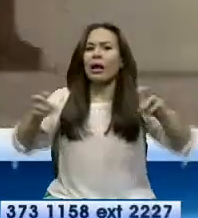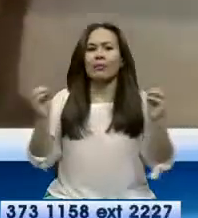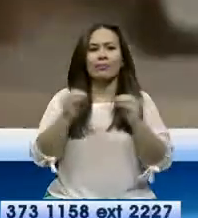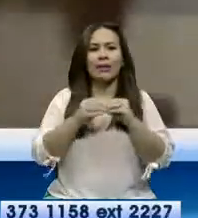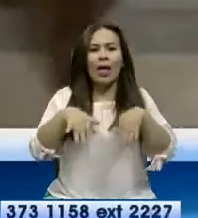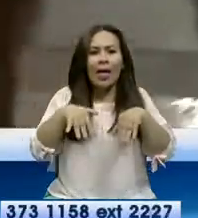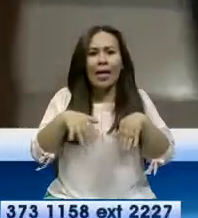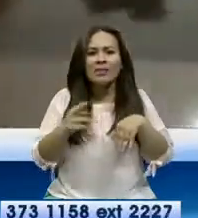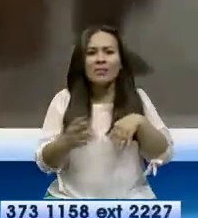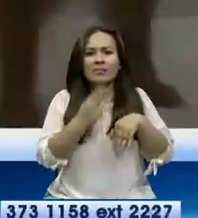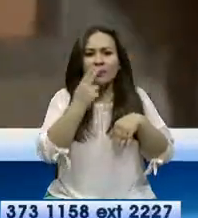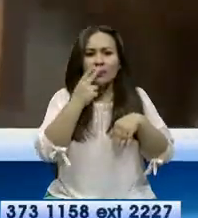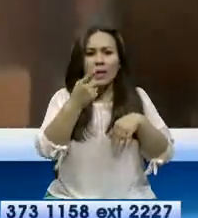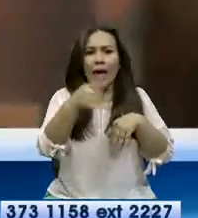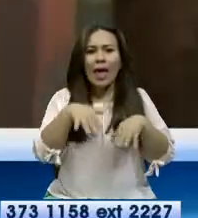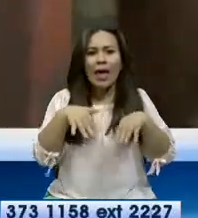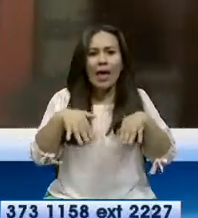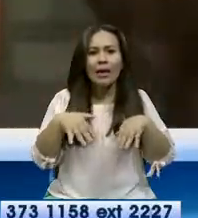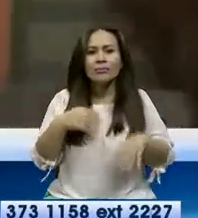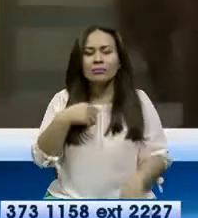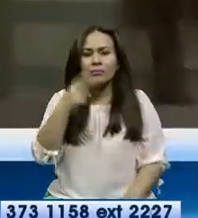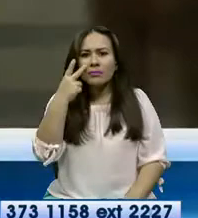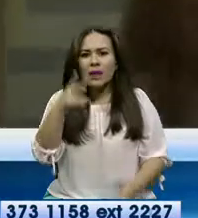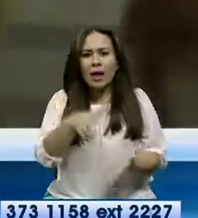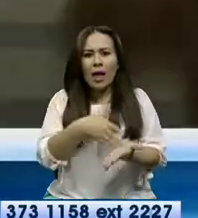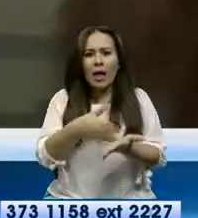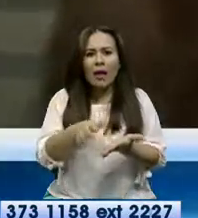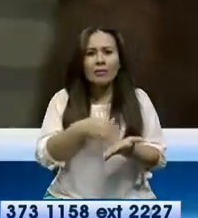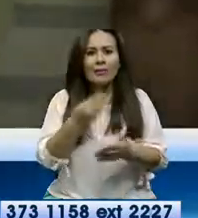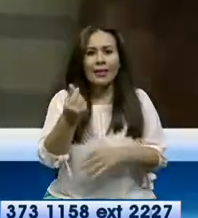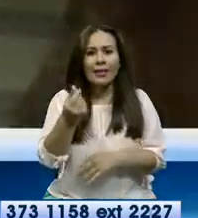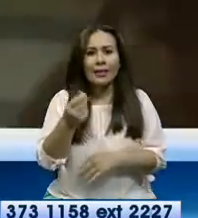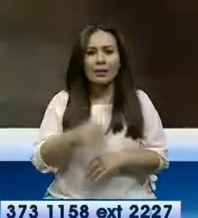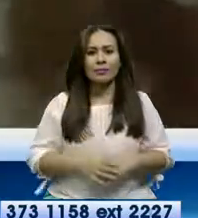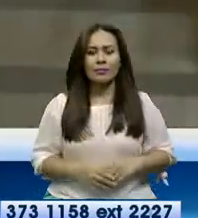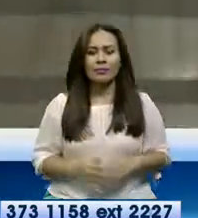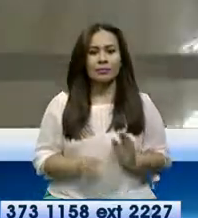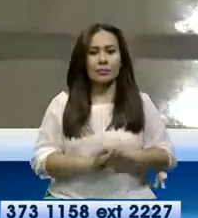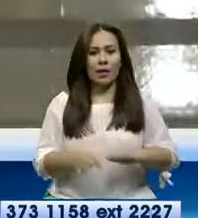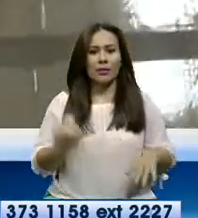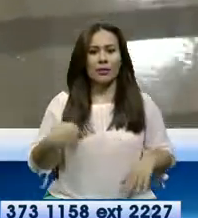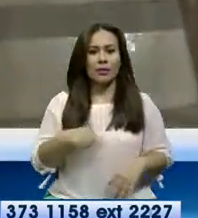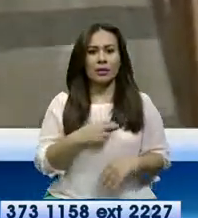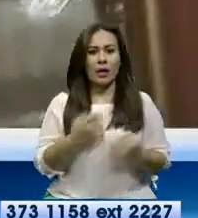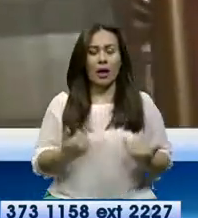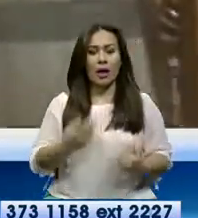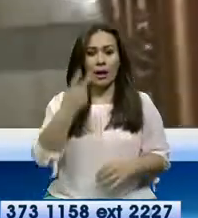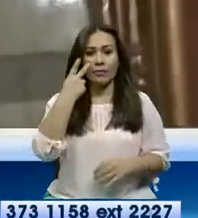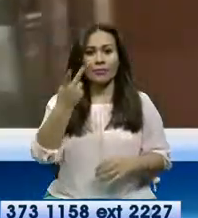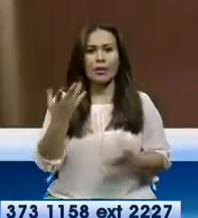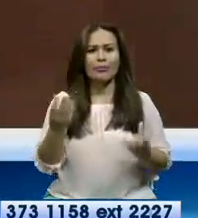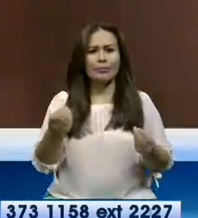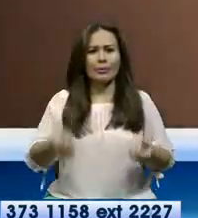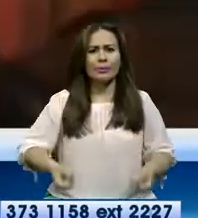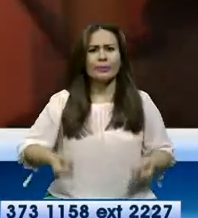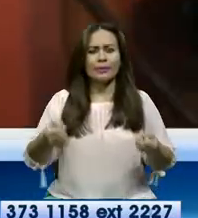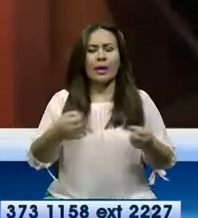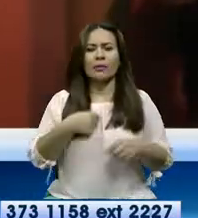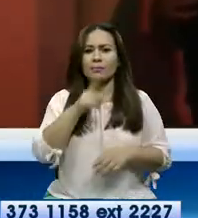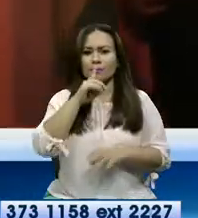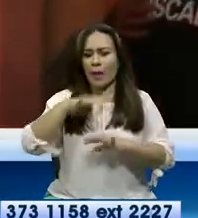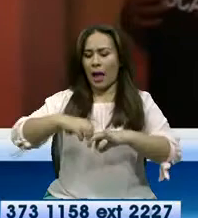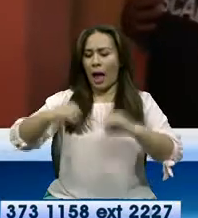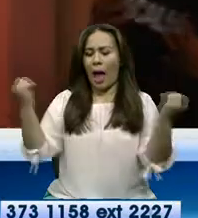canes detectaron, los canes son canes para detectar papel y dinero, ¿no? Y hemos visto unas caletas que han estado abiertas